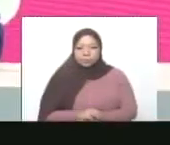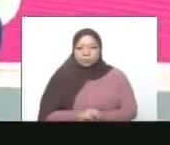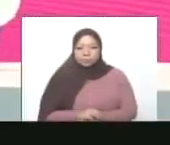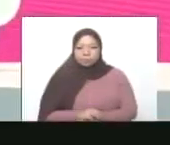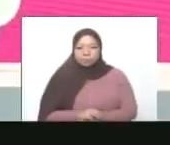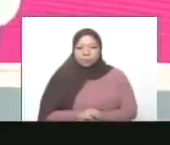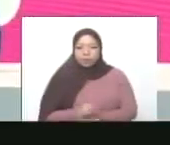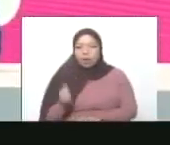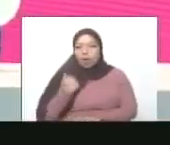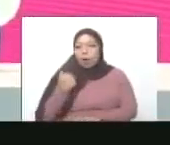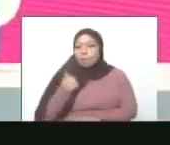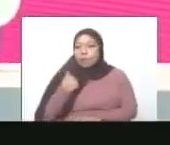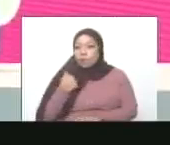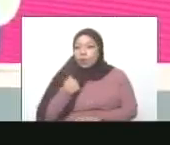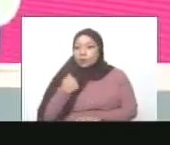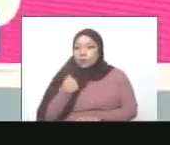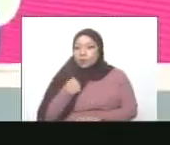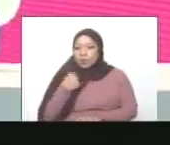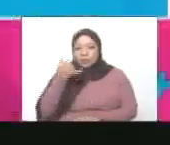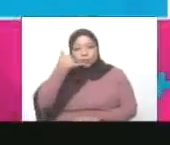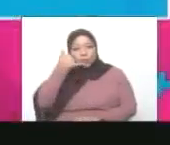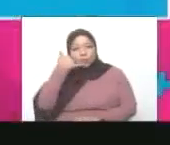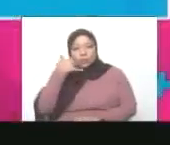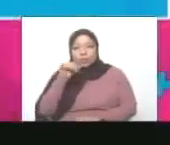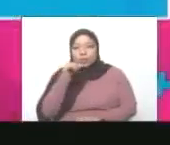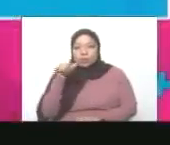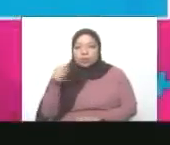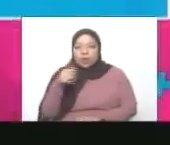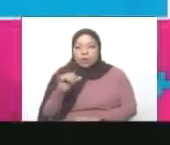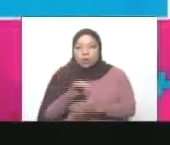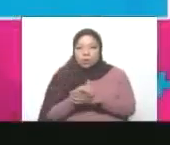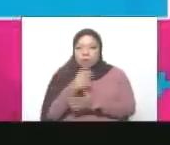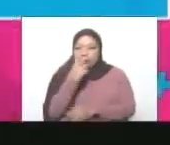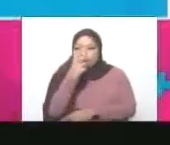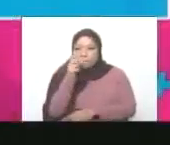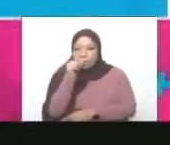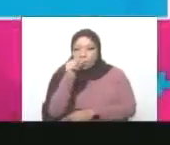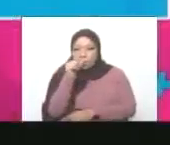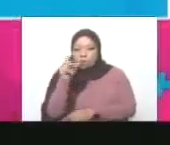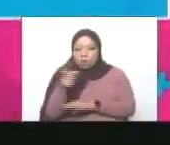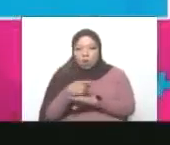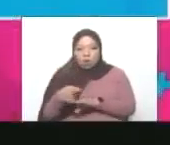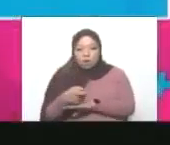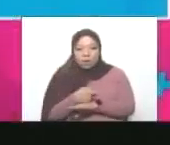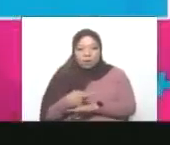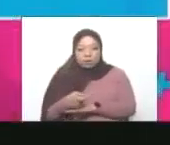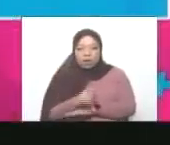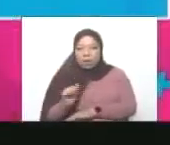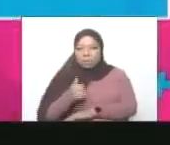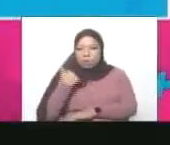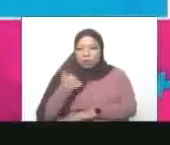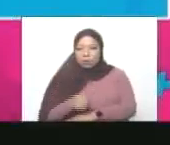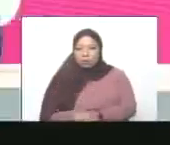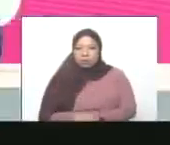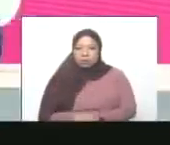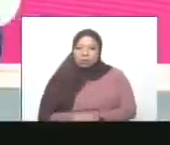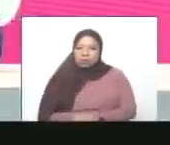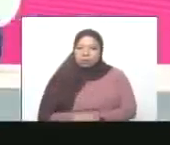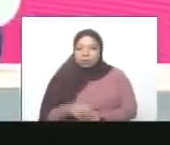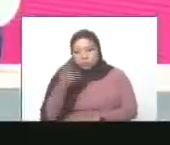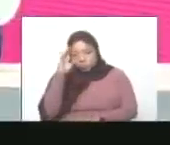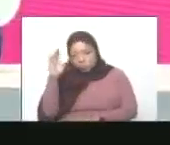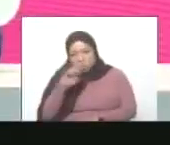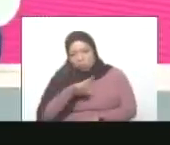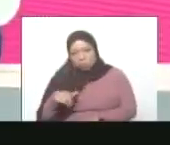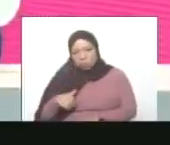dicen, aprovecha porque me dicen que tenemos en el teléfono a Víctor Clar, el gobernador. Aprovecha. Bueno, un saludo a